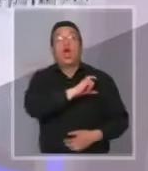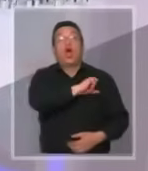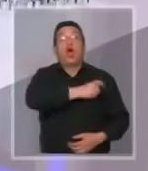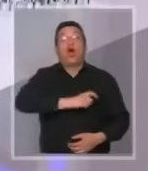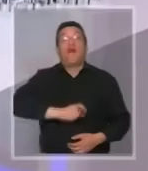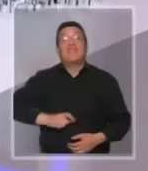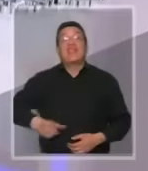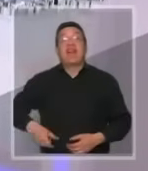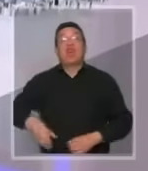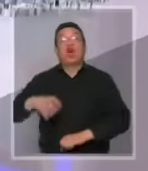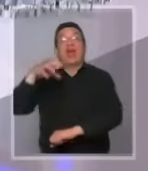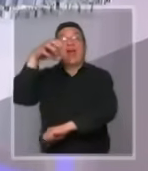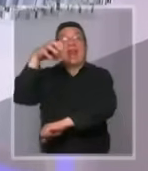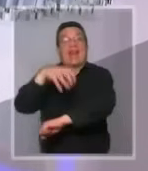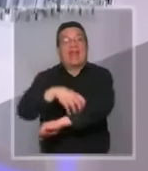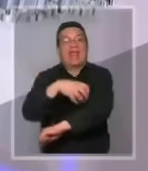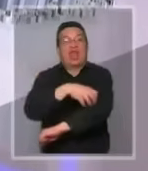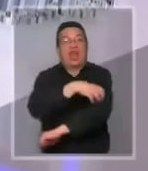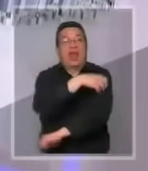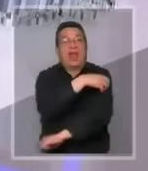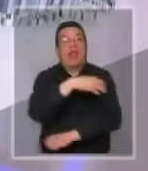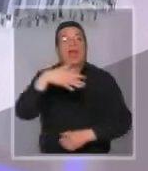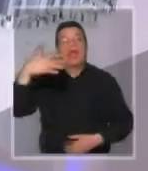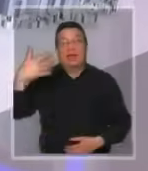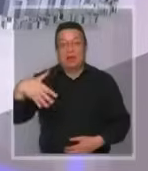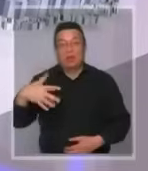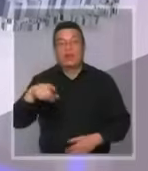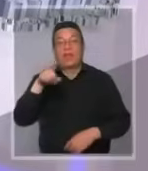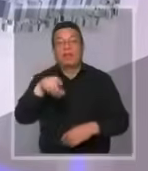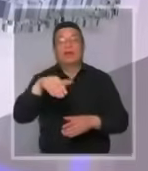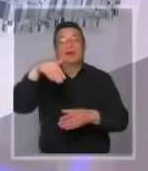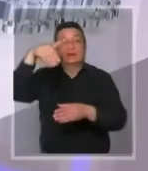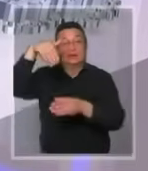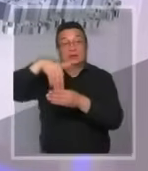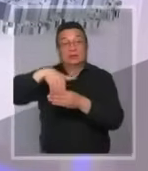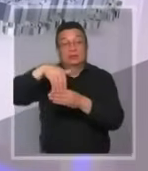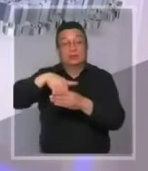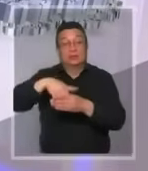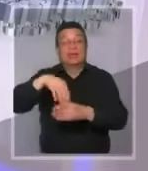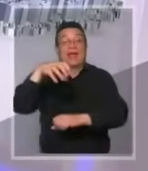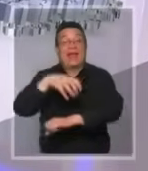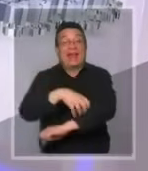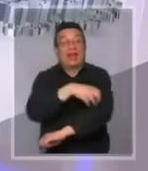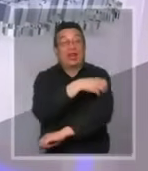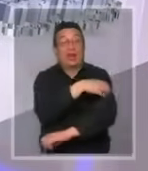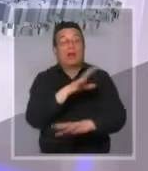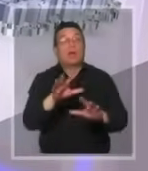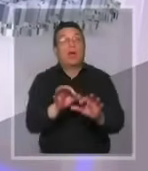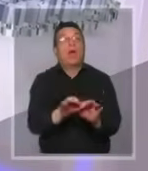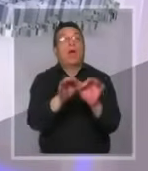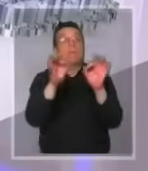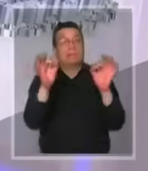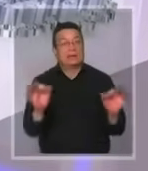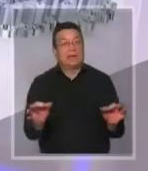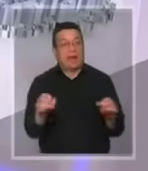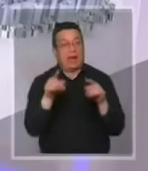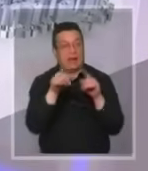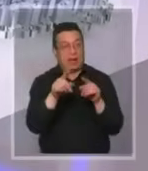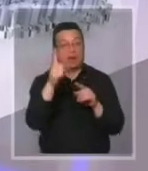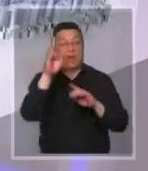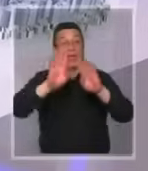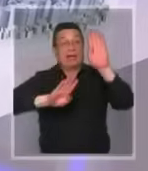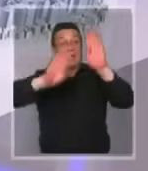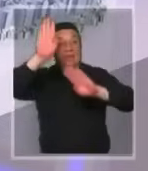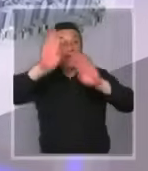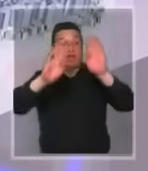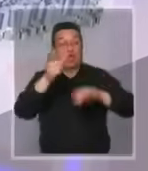regionales que eso es muy importante porque el sistema de elección de gobernadores regionales tiene una particularidad si un candidato a gobernador